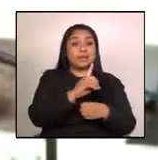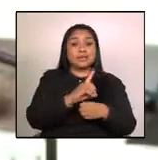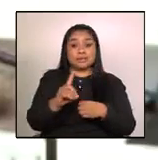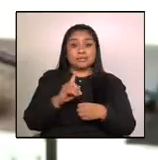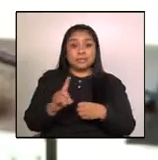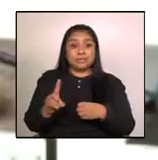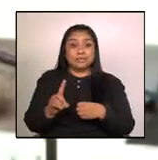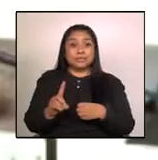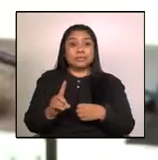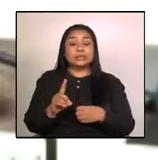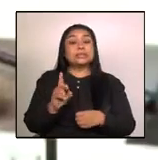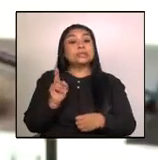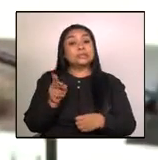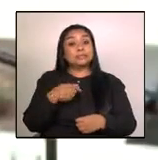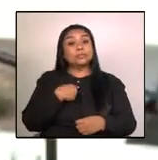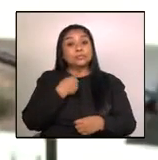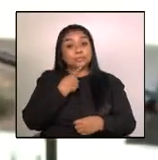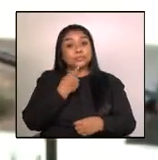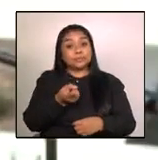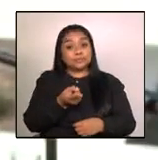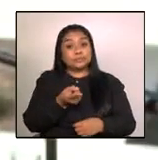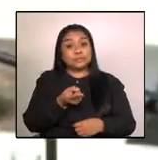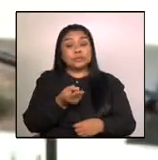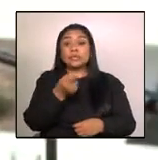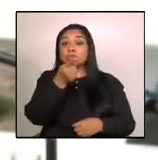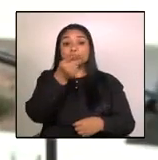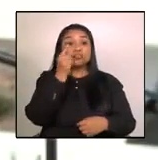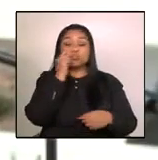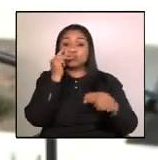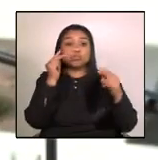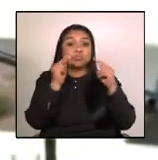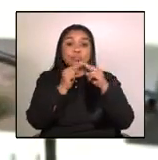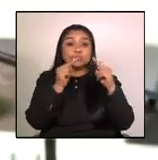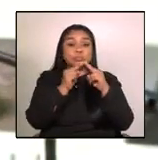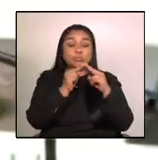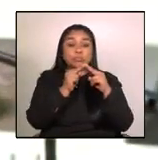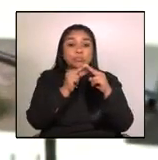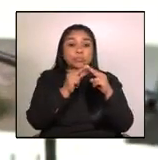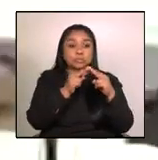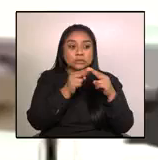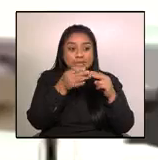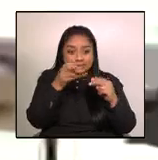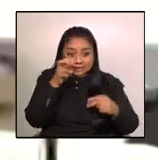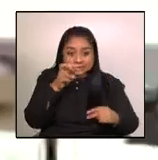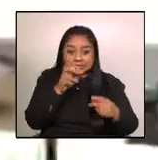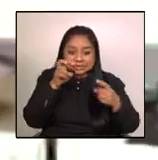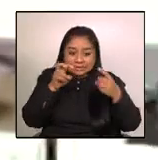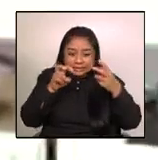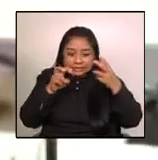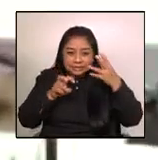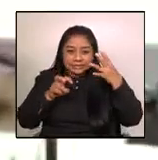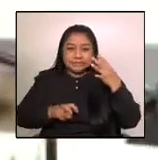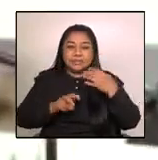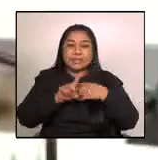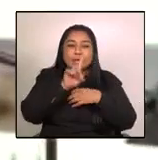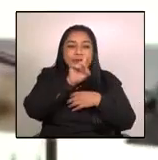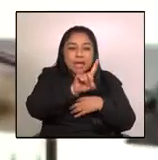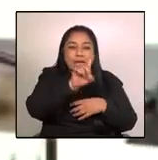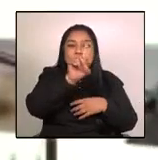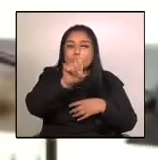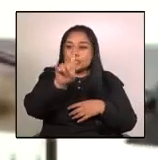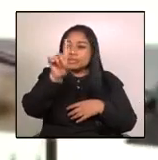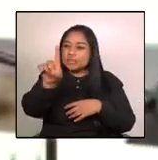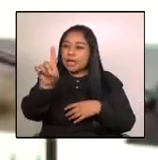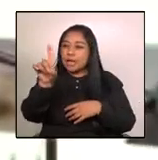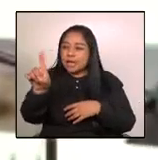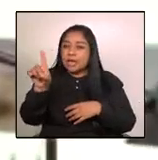departamentos. Siempre lo he dicho, si no conocemos las necesidades de cada una de las comunidades,